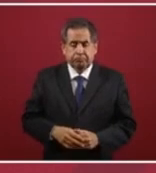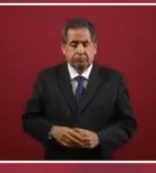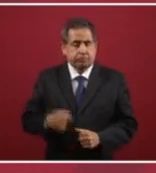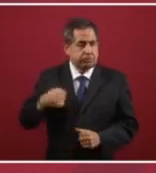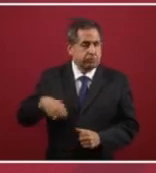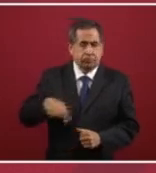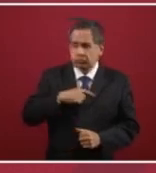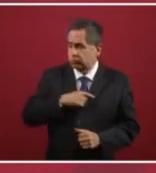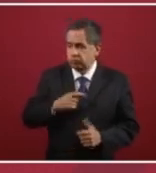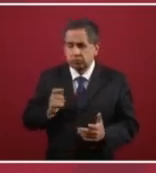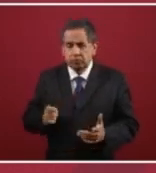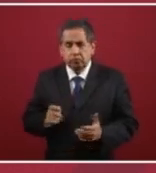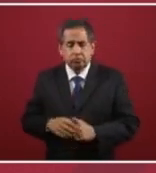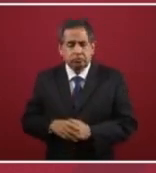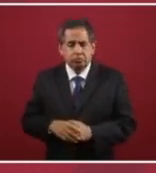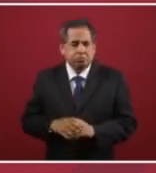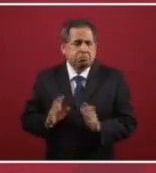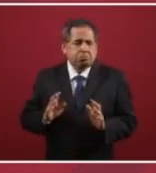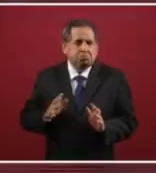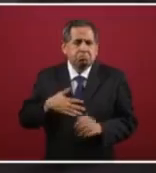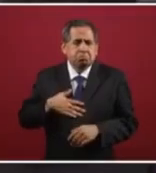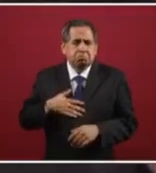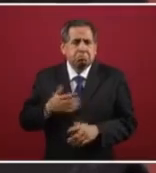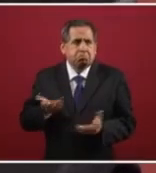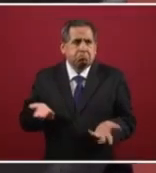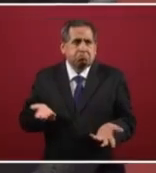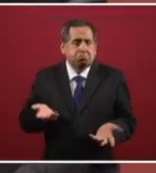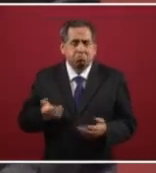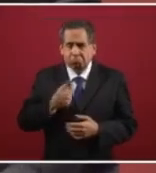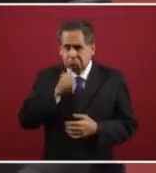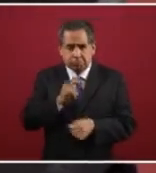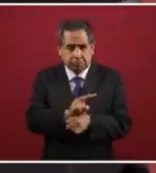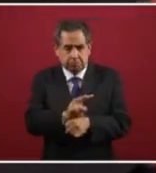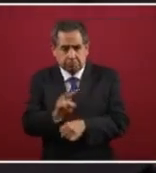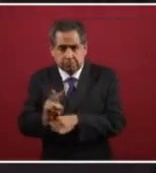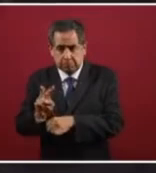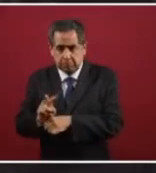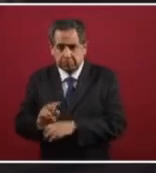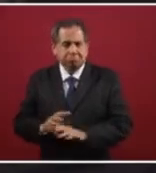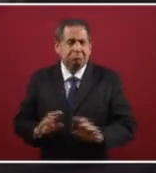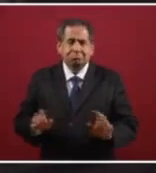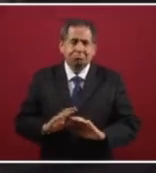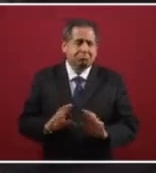Nosotros pues no tenemos vigilancia especial